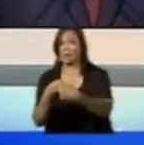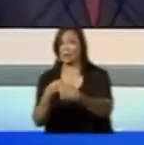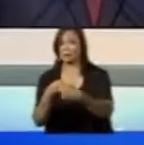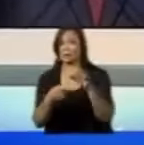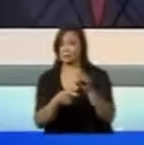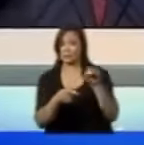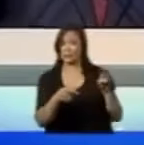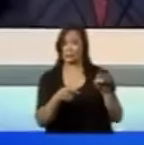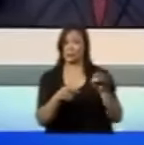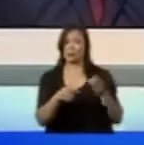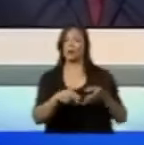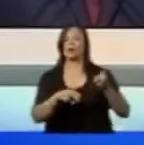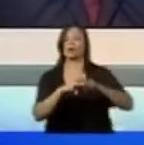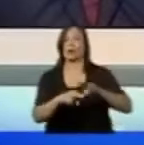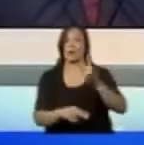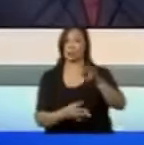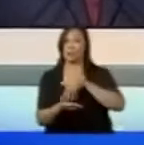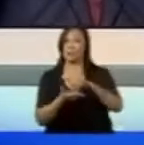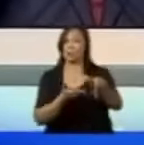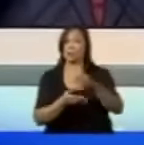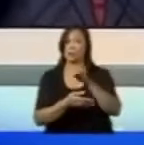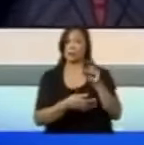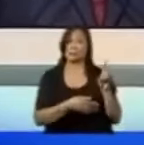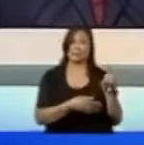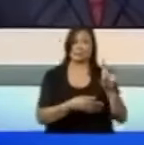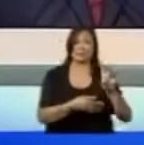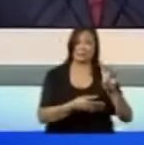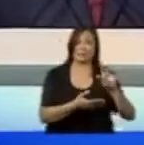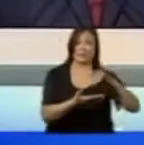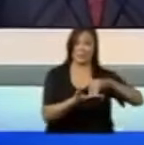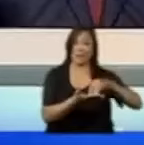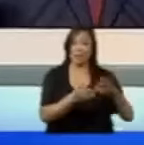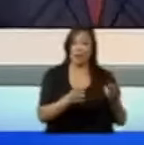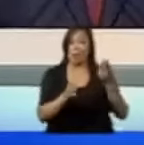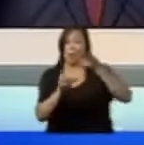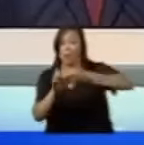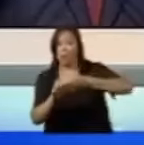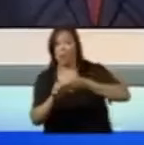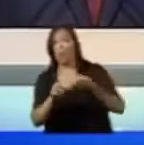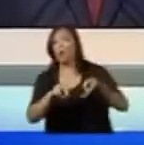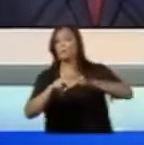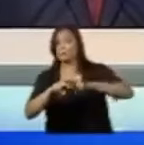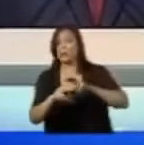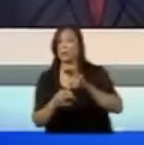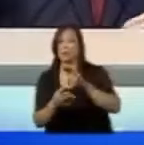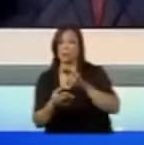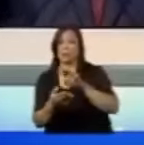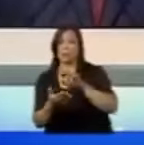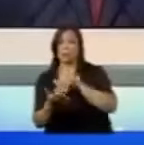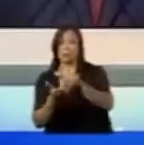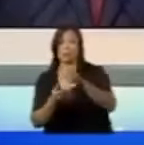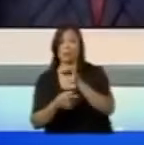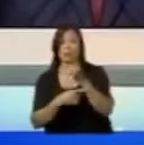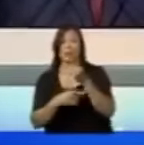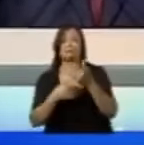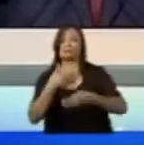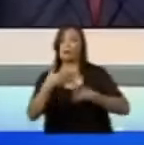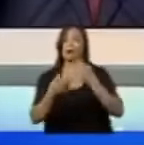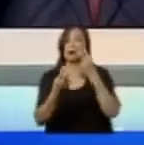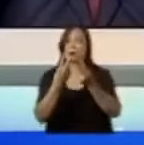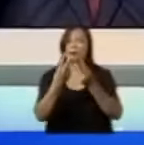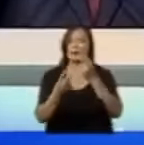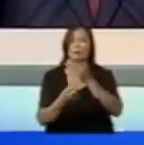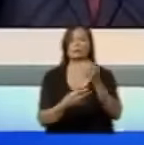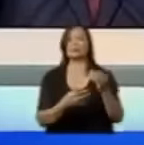seguridad social. Lo llevamos a 2 millones, de 67.000 a 2 millones. Las cosas evolucionan en el tiempo y es en el tiempo que nos damos